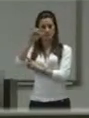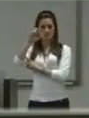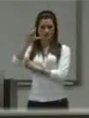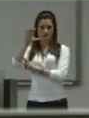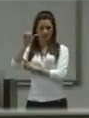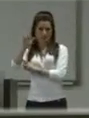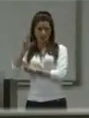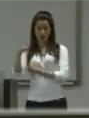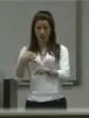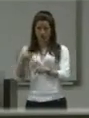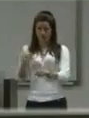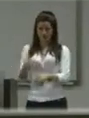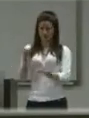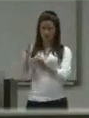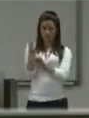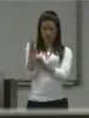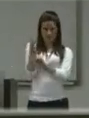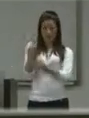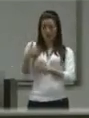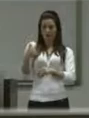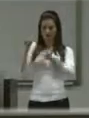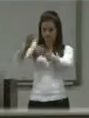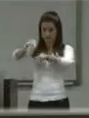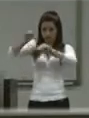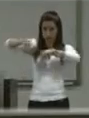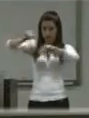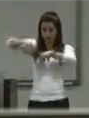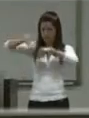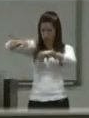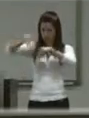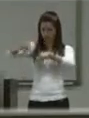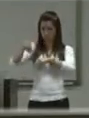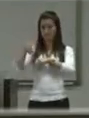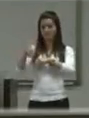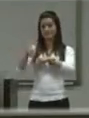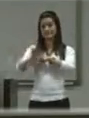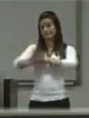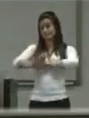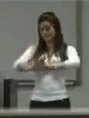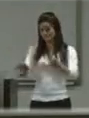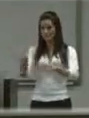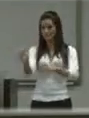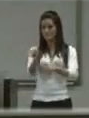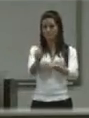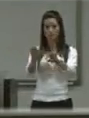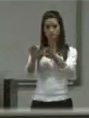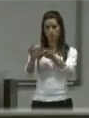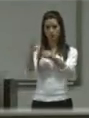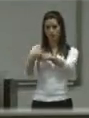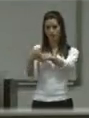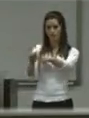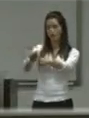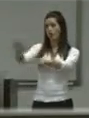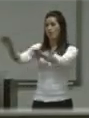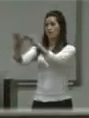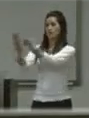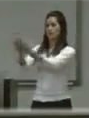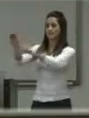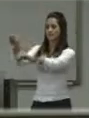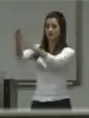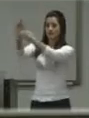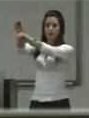de finalizar ese proceso los jóvenes y las organizaciones presentaron a familias los resultados de este taller entonces las familias